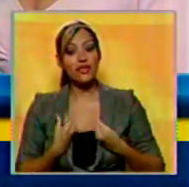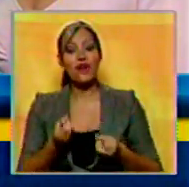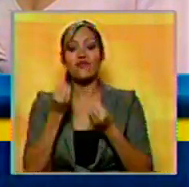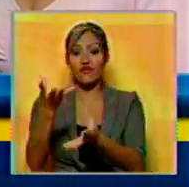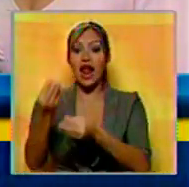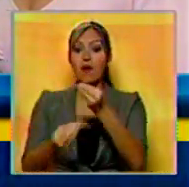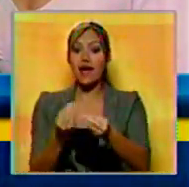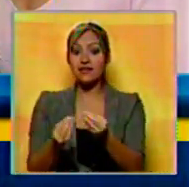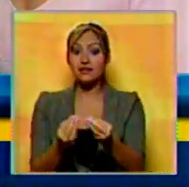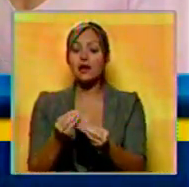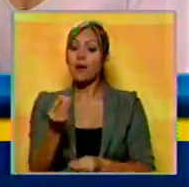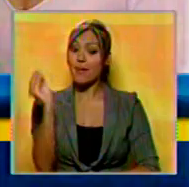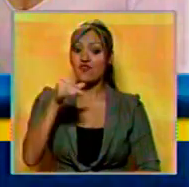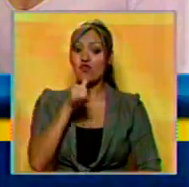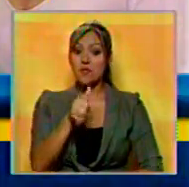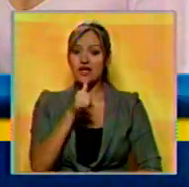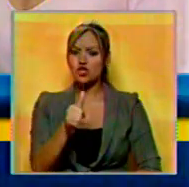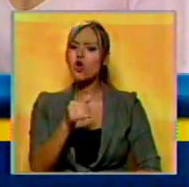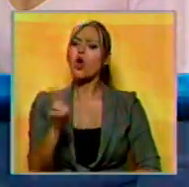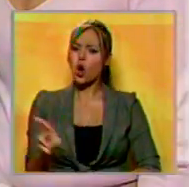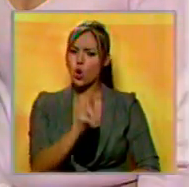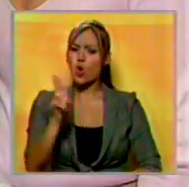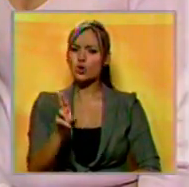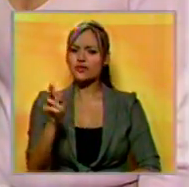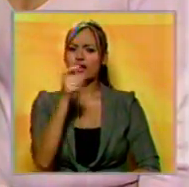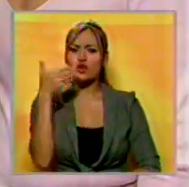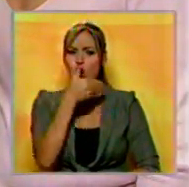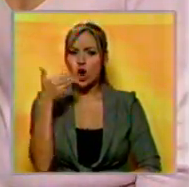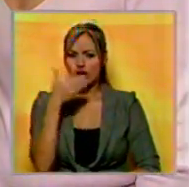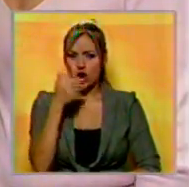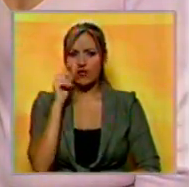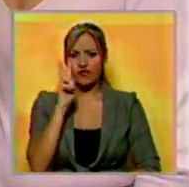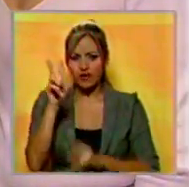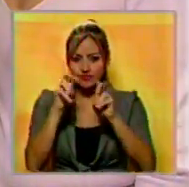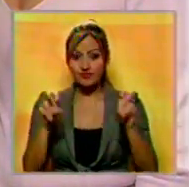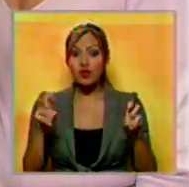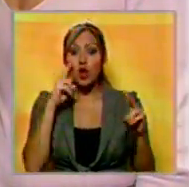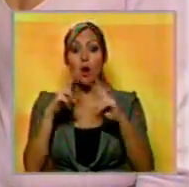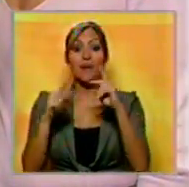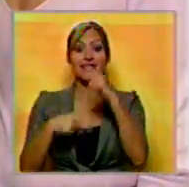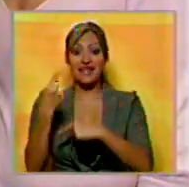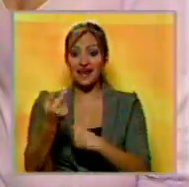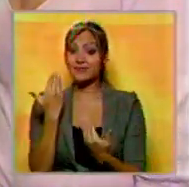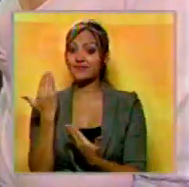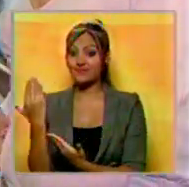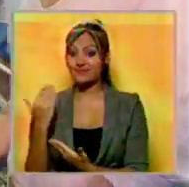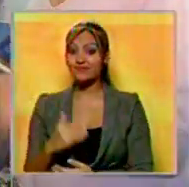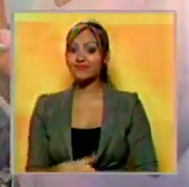hacer. Y si quieres saber más detalles, siempre tiene a su disposición nuestro correo electrónico. Hasta mañana.